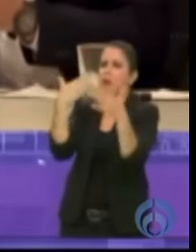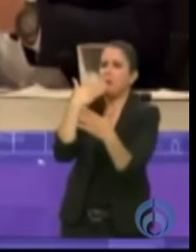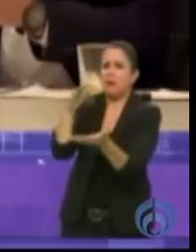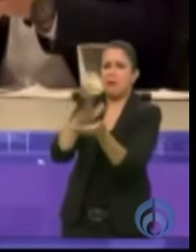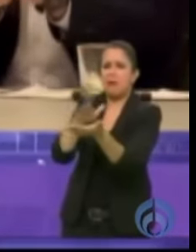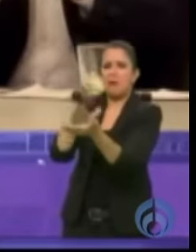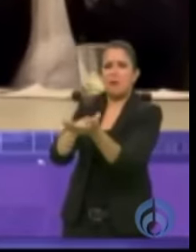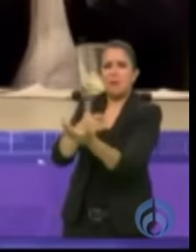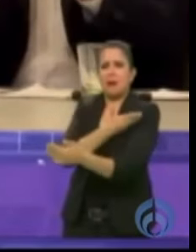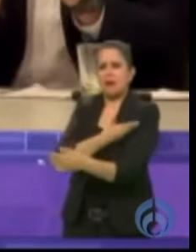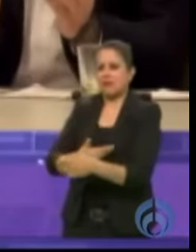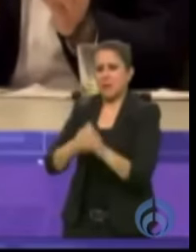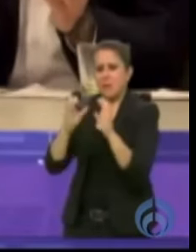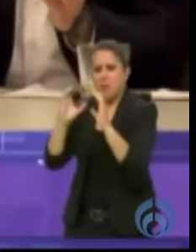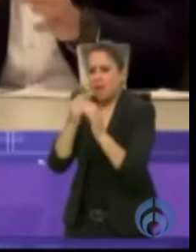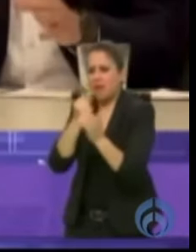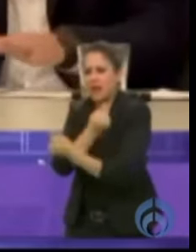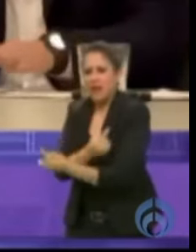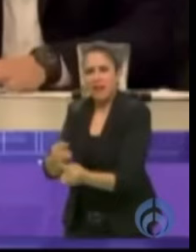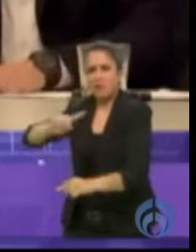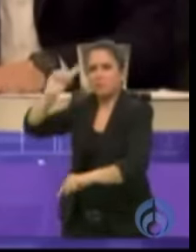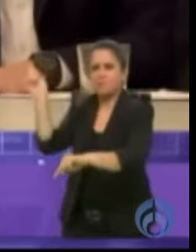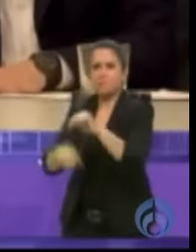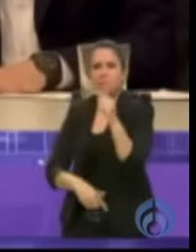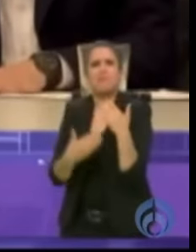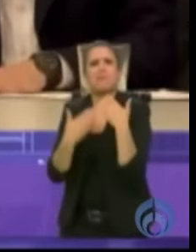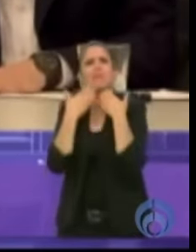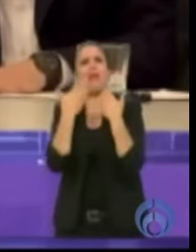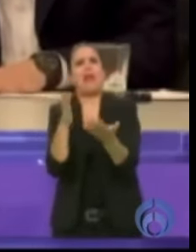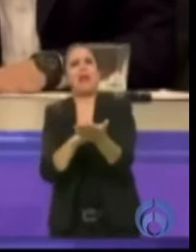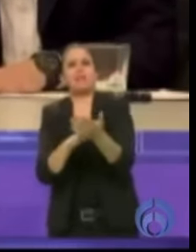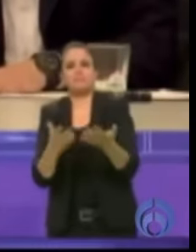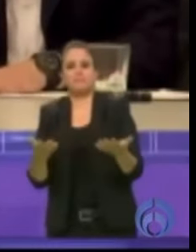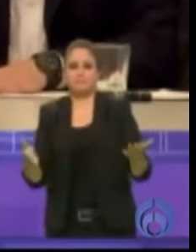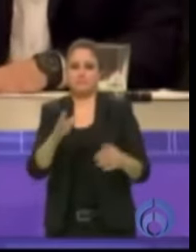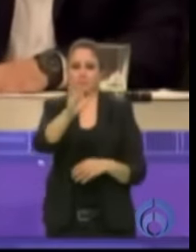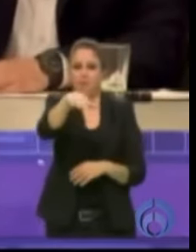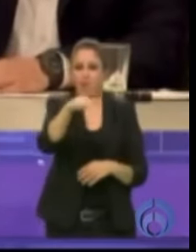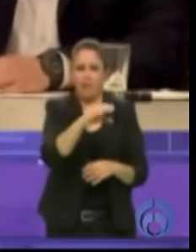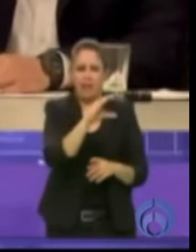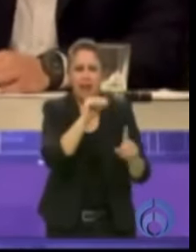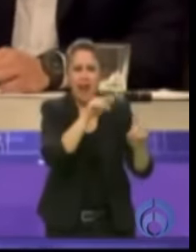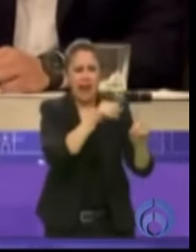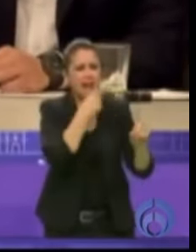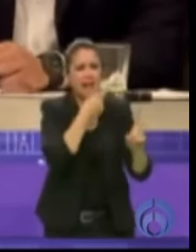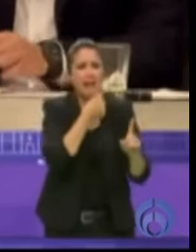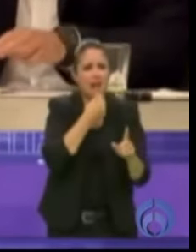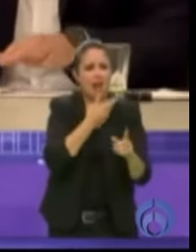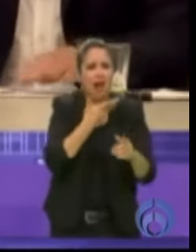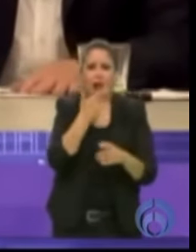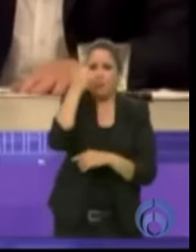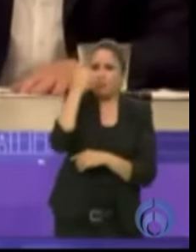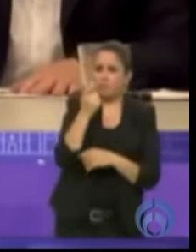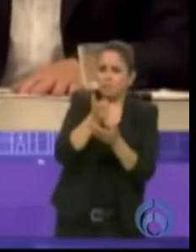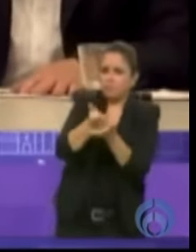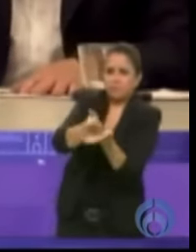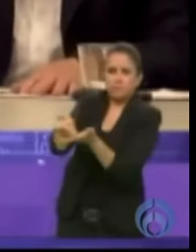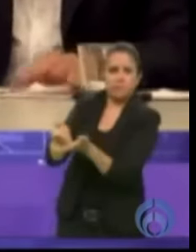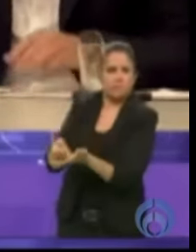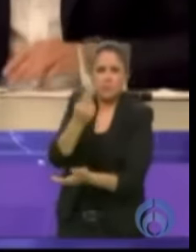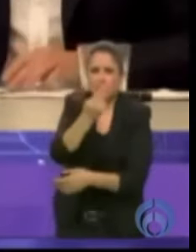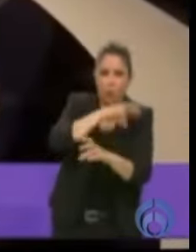capitales Clara Brugada y Santiago Taboada. Aunque Chertorivsky tiene buenas ideas y es una persona con una biografía